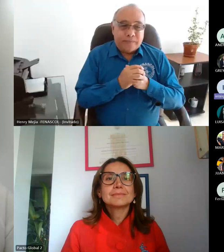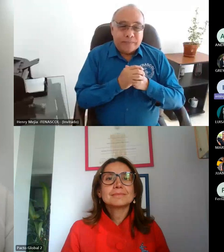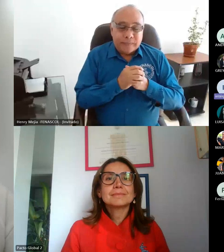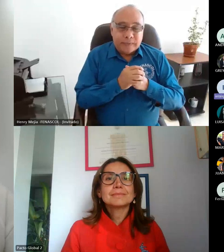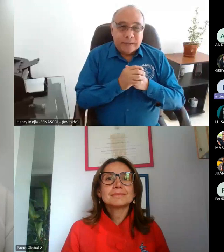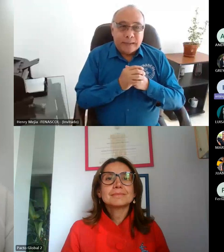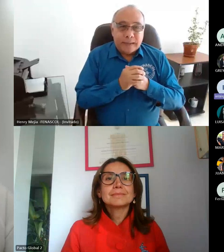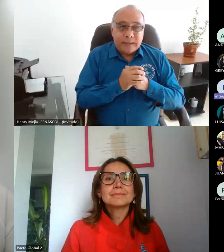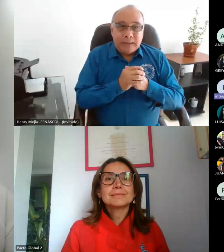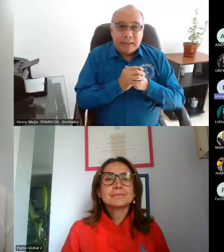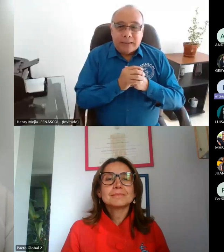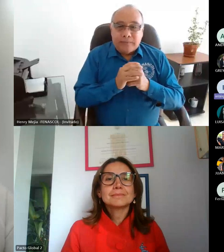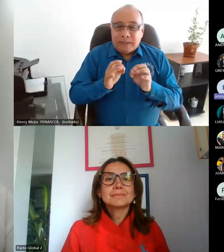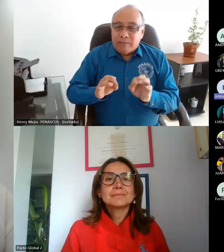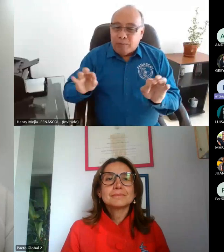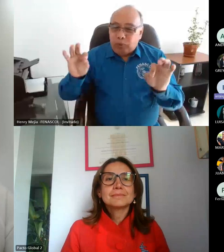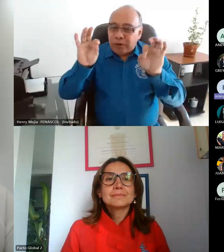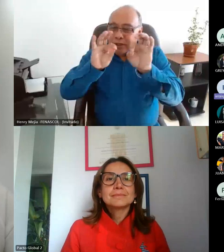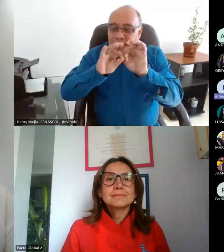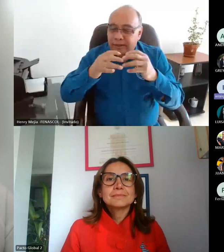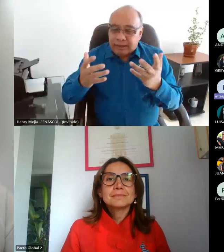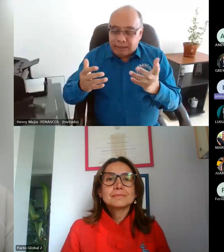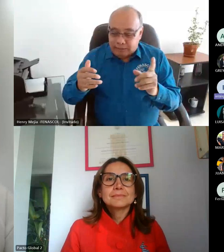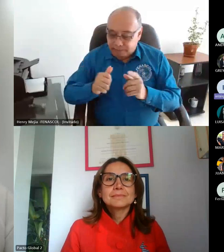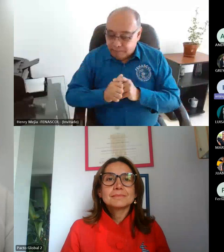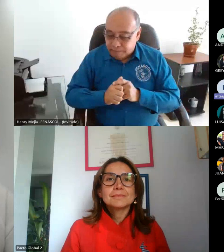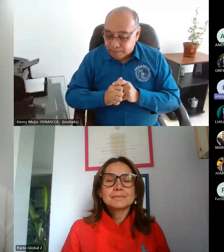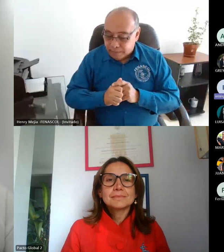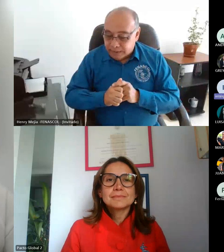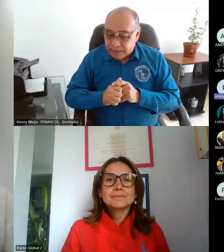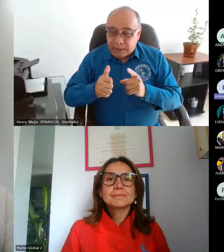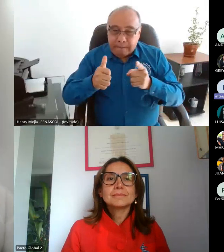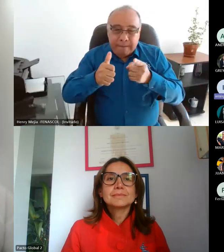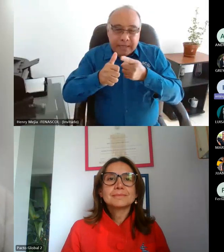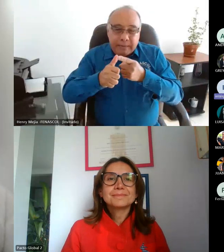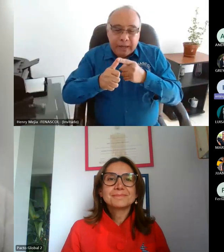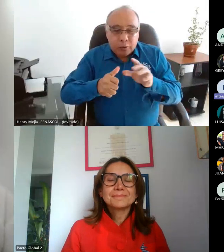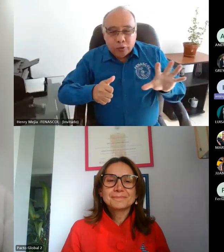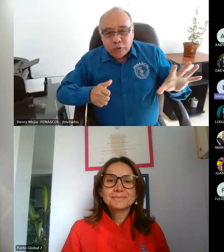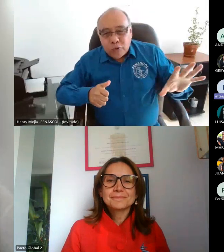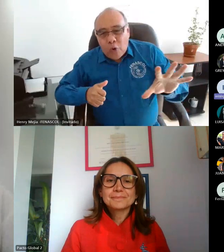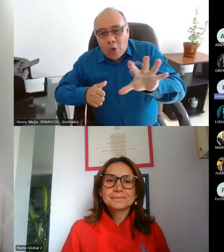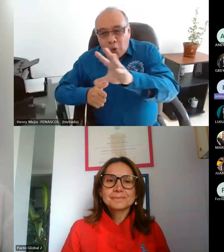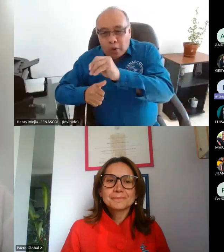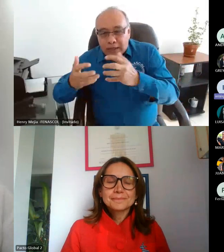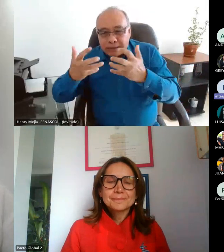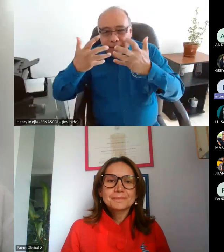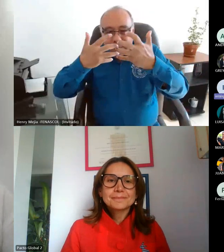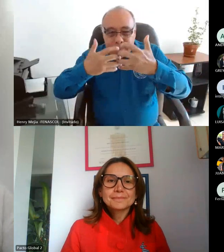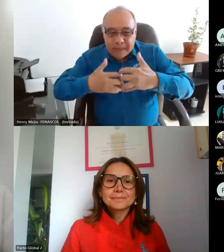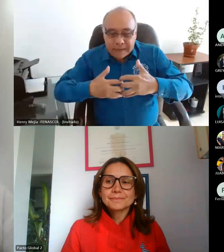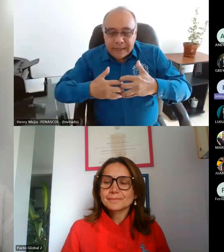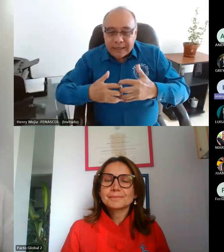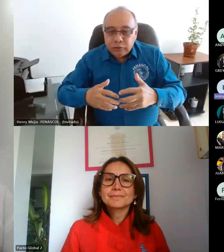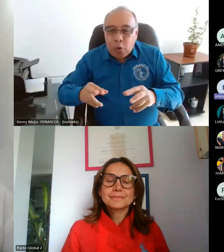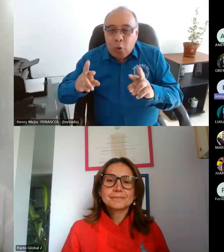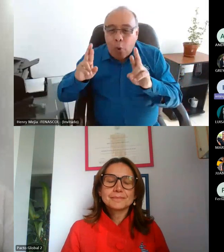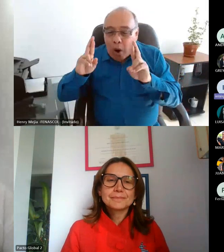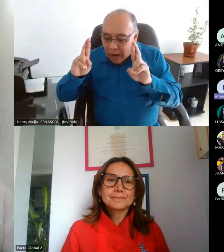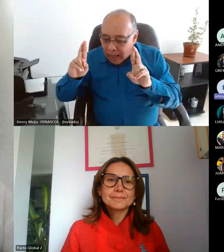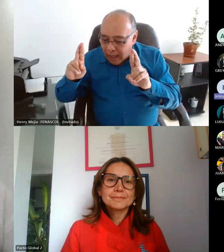bueno frente a la pregunta que ahora eh nos aborda es importante que primero